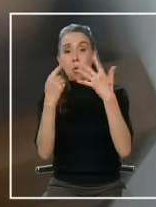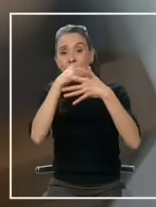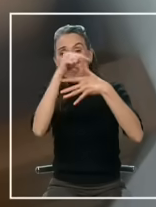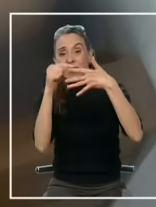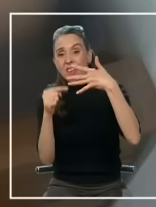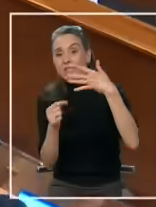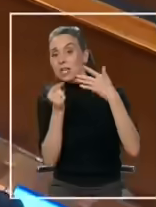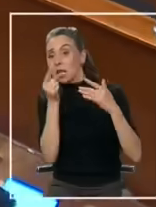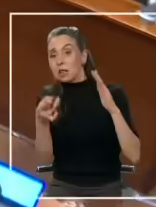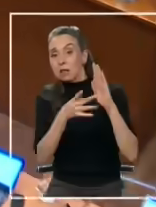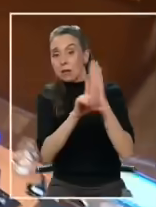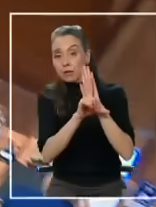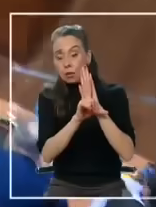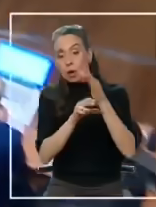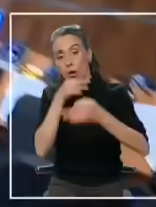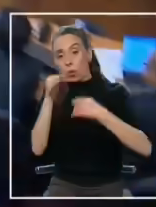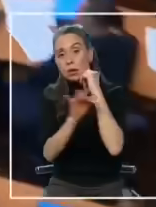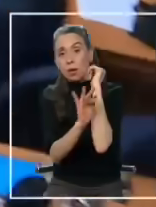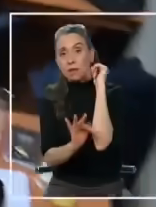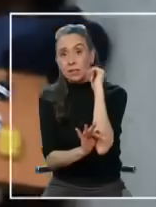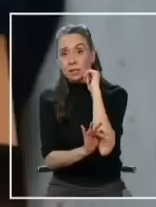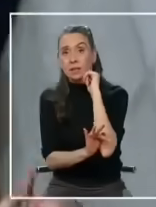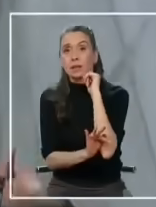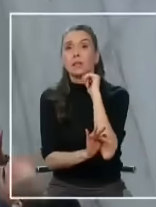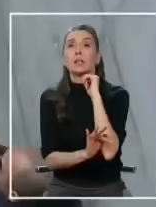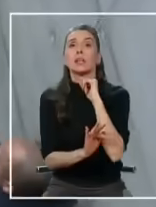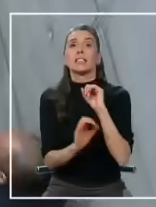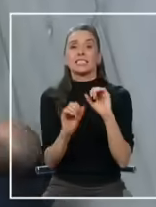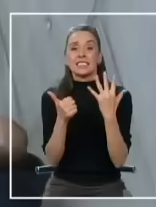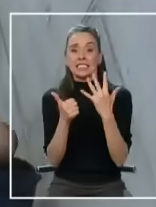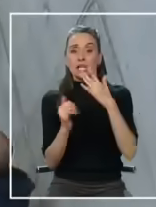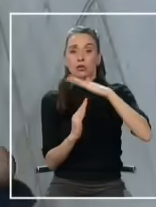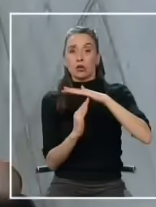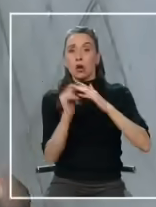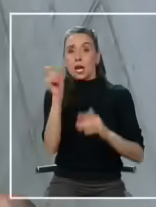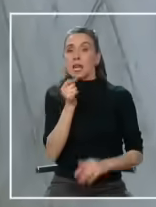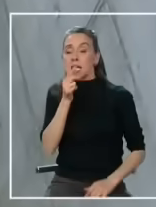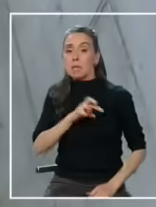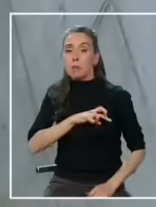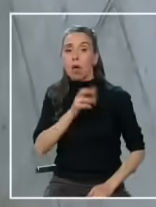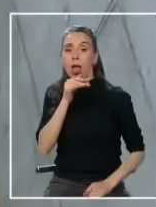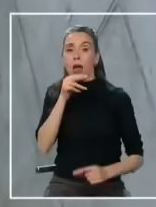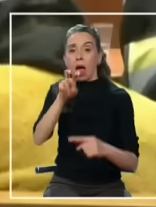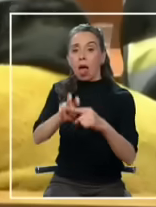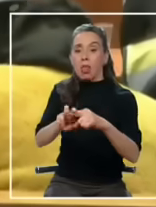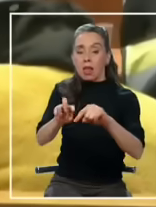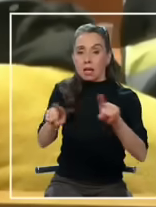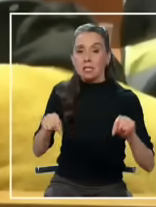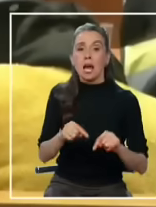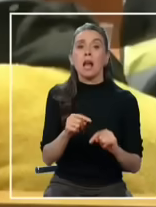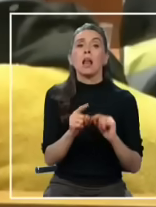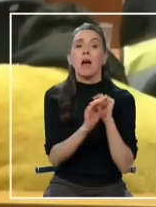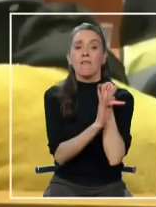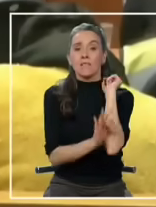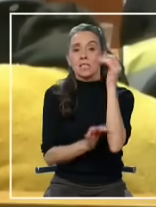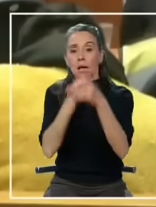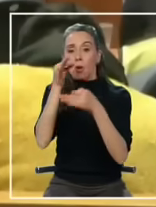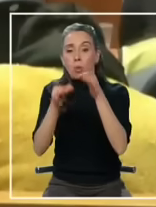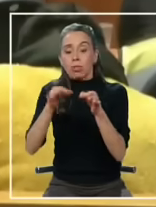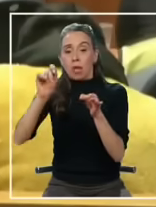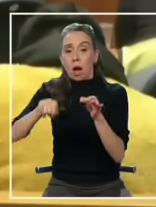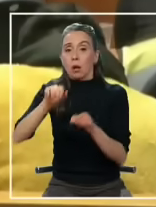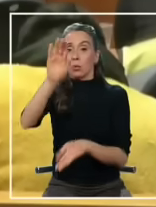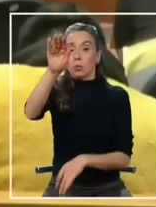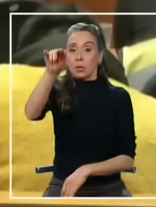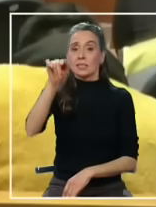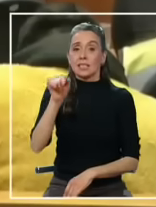les vinculan fueron relatados, pero pausan el 6. El imputado no está en la sala. Este hecho, su señoría, es el que